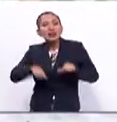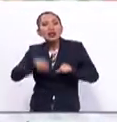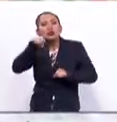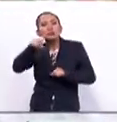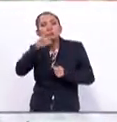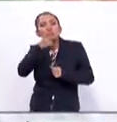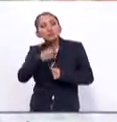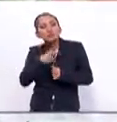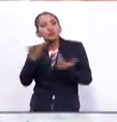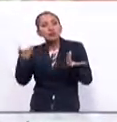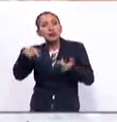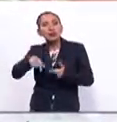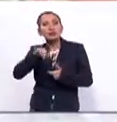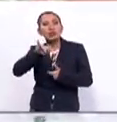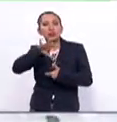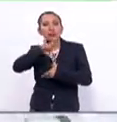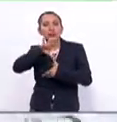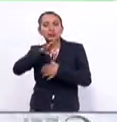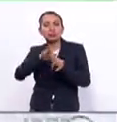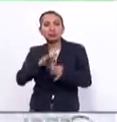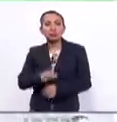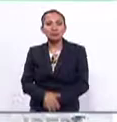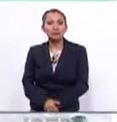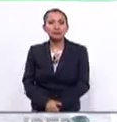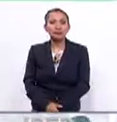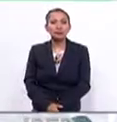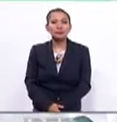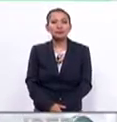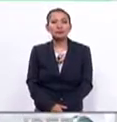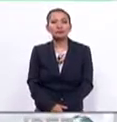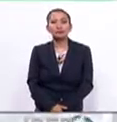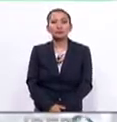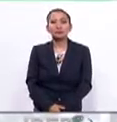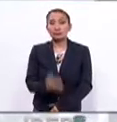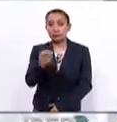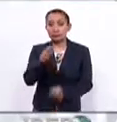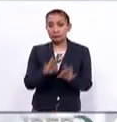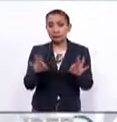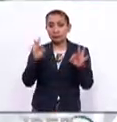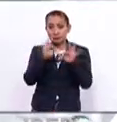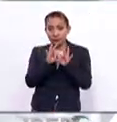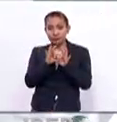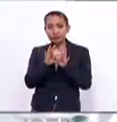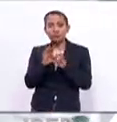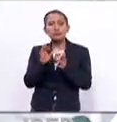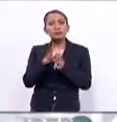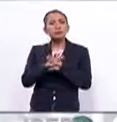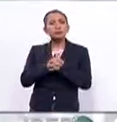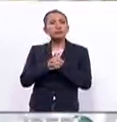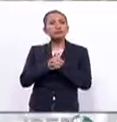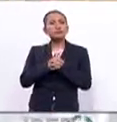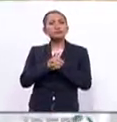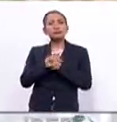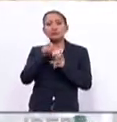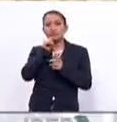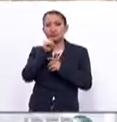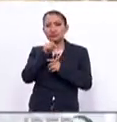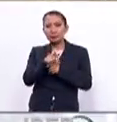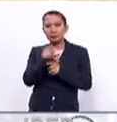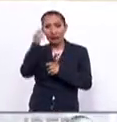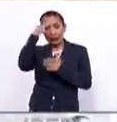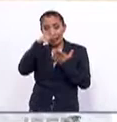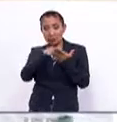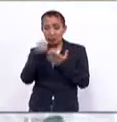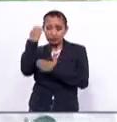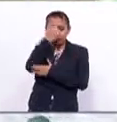gustaría compartir con el público de Iberoamérica al Día. Sí, eso es muy importante. Digamos, además de creemos